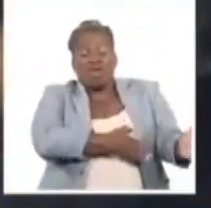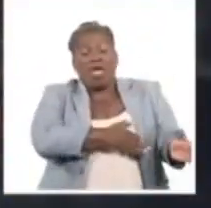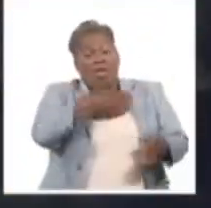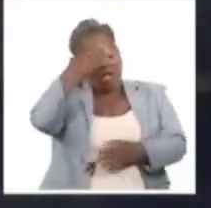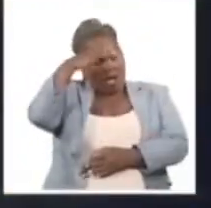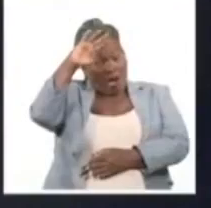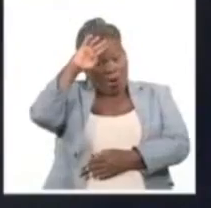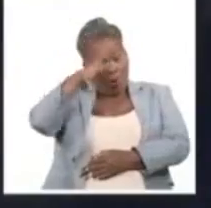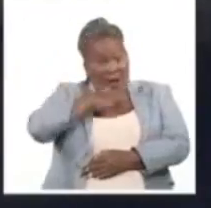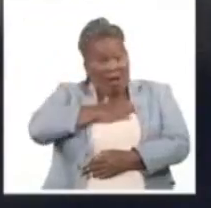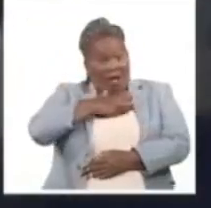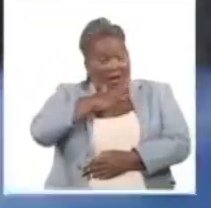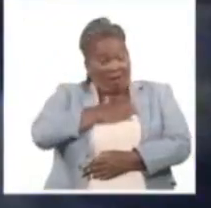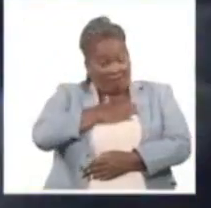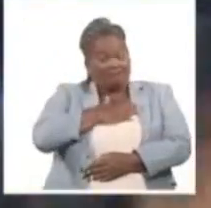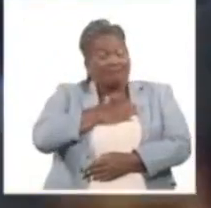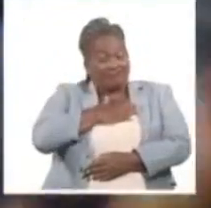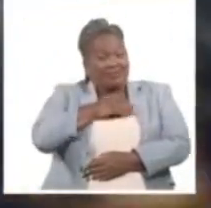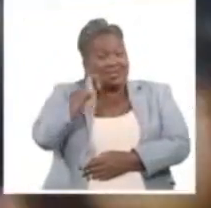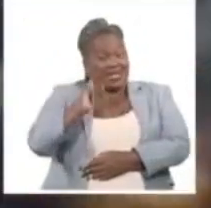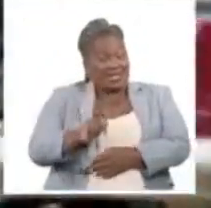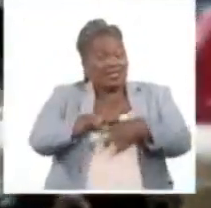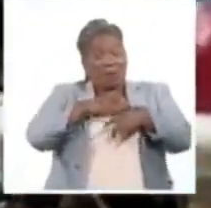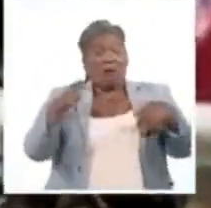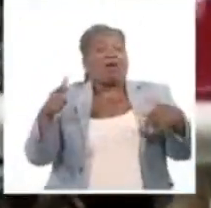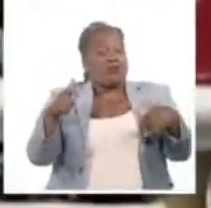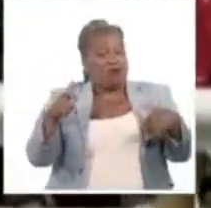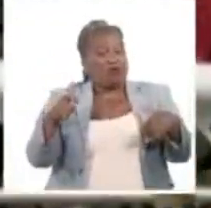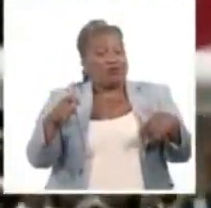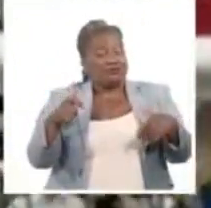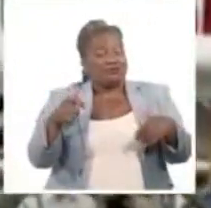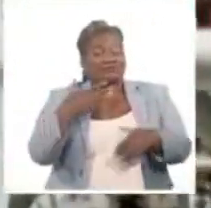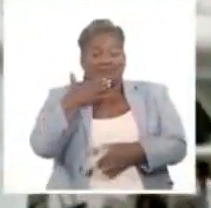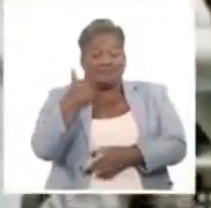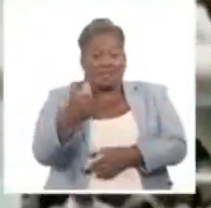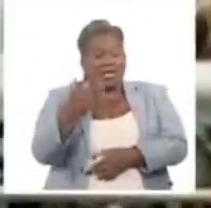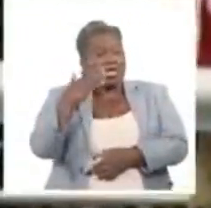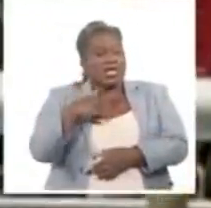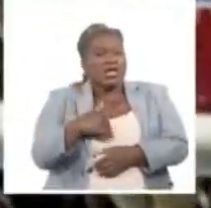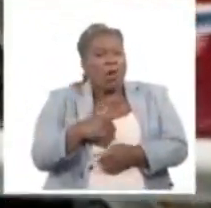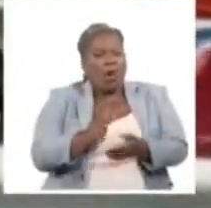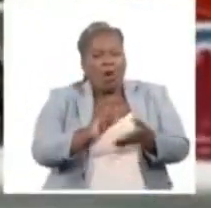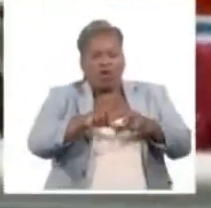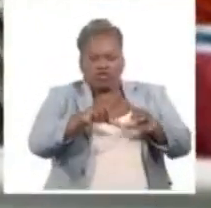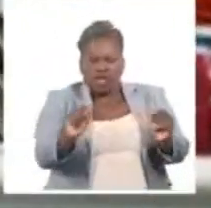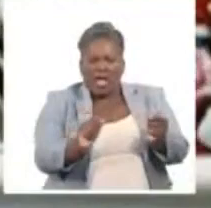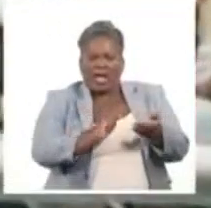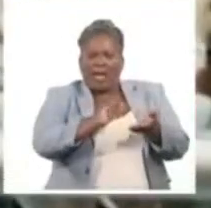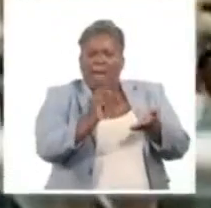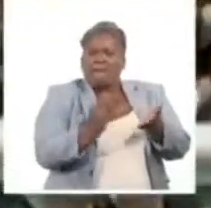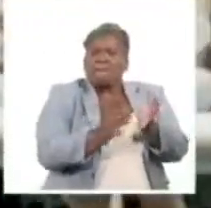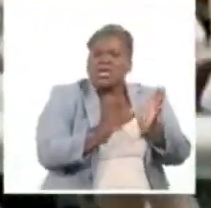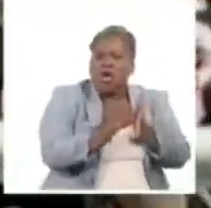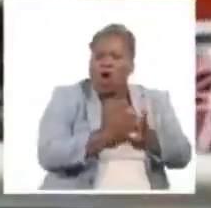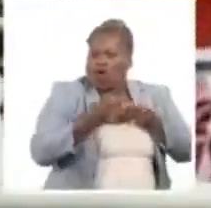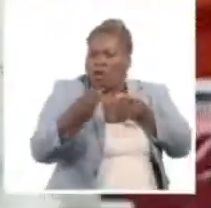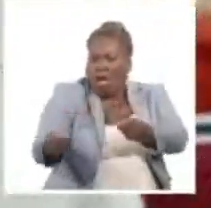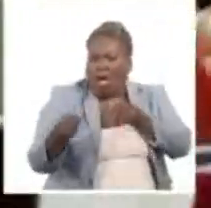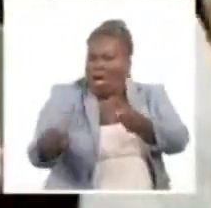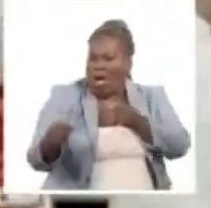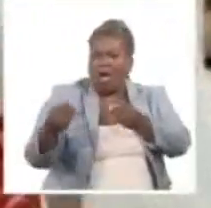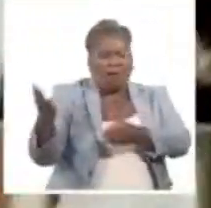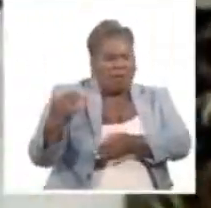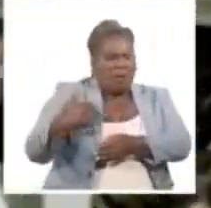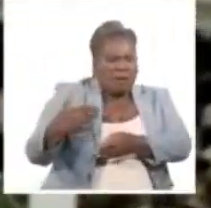a su patria. Esa fue su mayor recompensa, y no los millones que le ofrecieron los mercaderes del dinero para lucrar con su